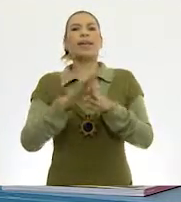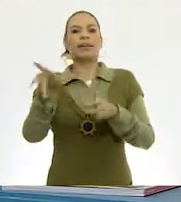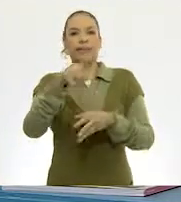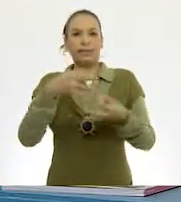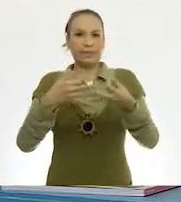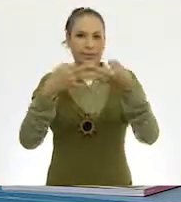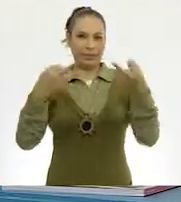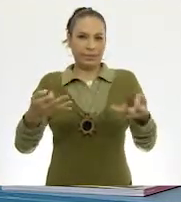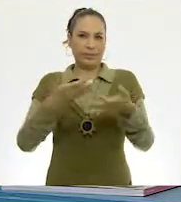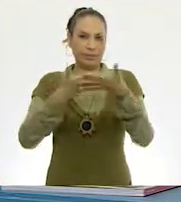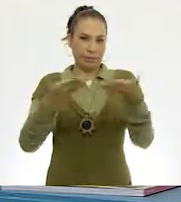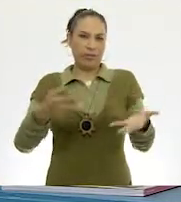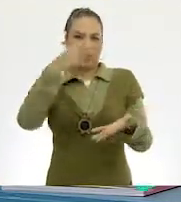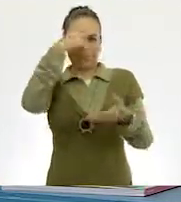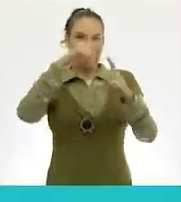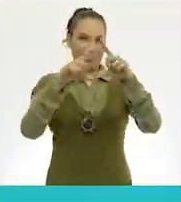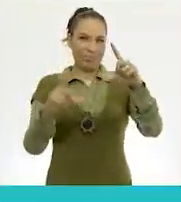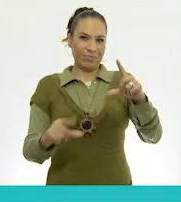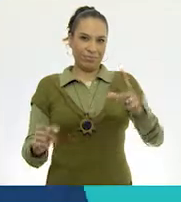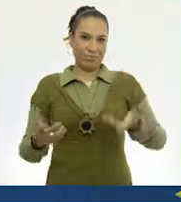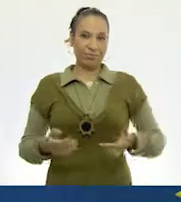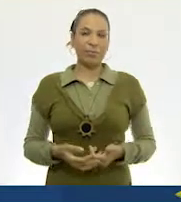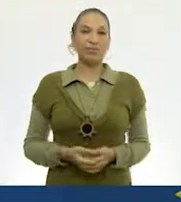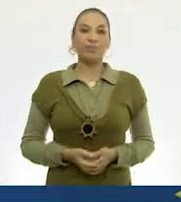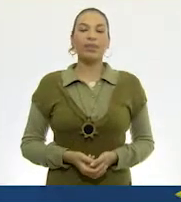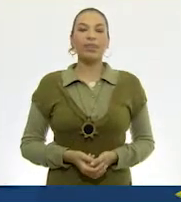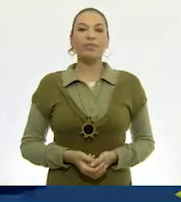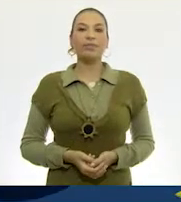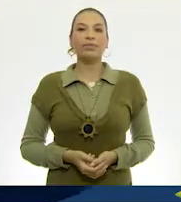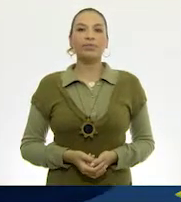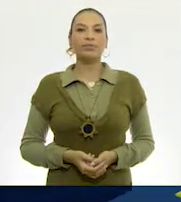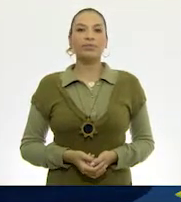territorio de lo que hoy es México.